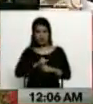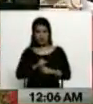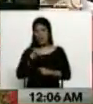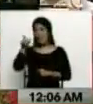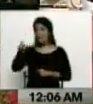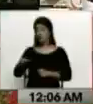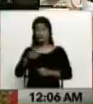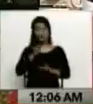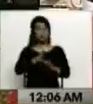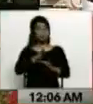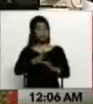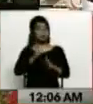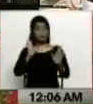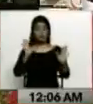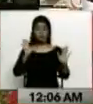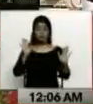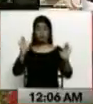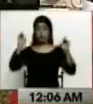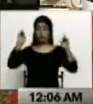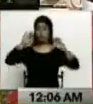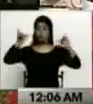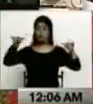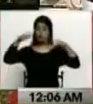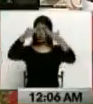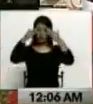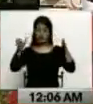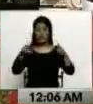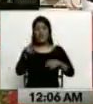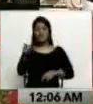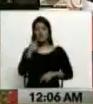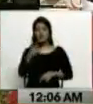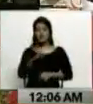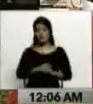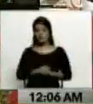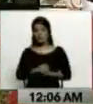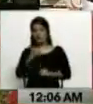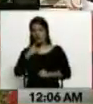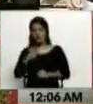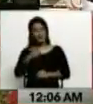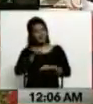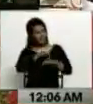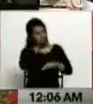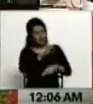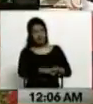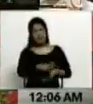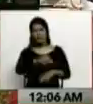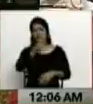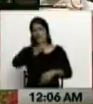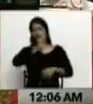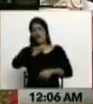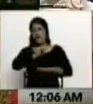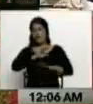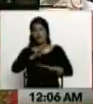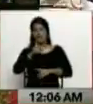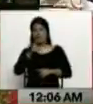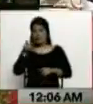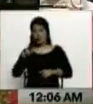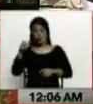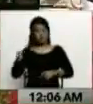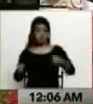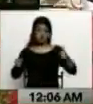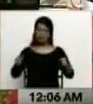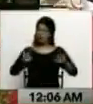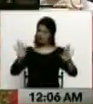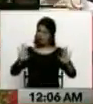para el equilibrados eso no existe por eso en medio de esa guerra dicen cosas como como hay que dejar la intolerancia de lado